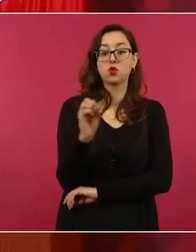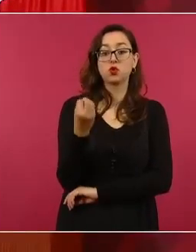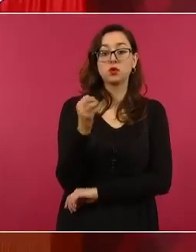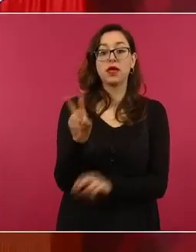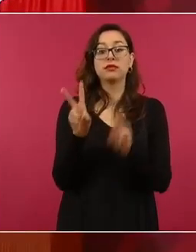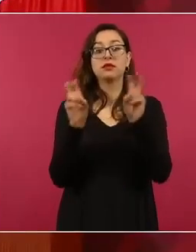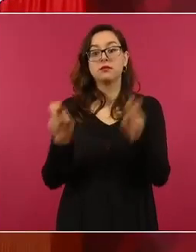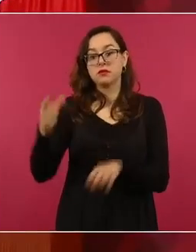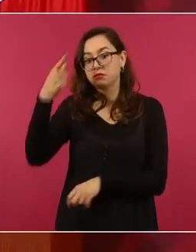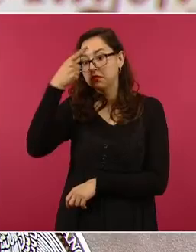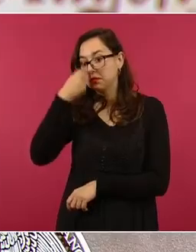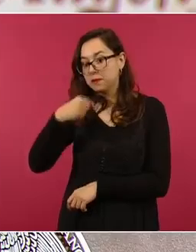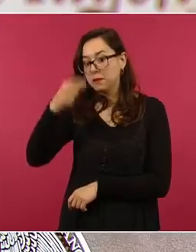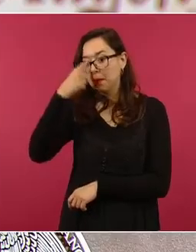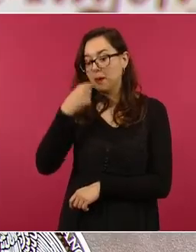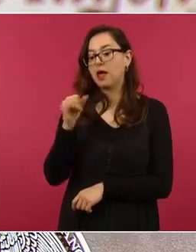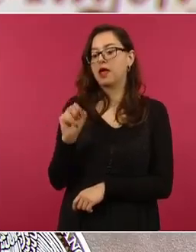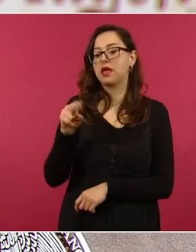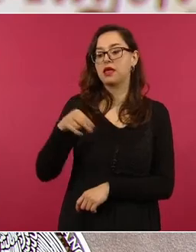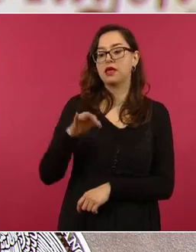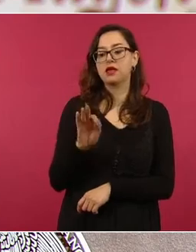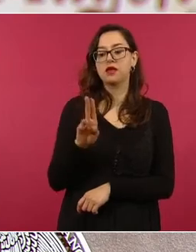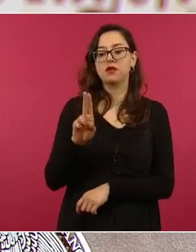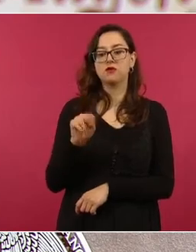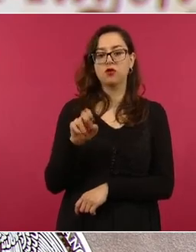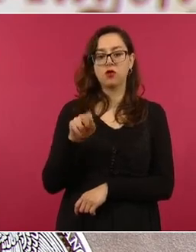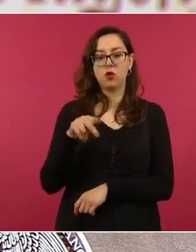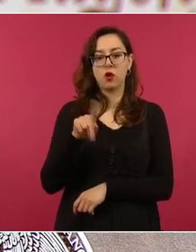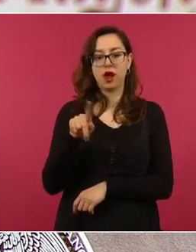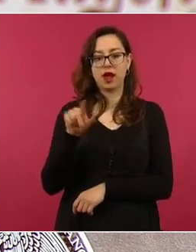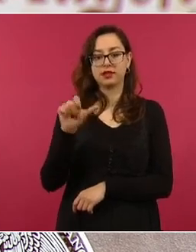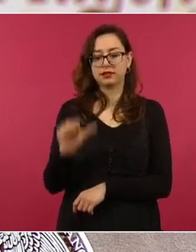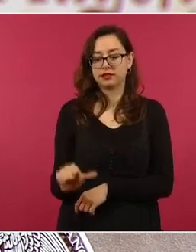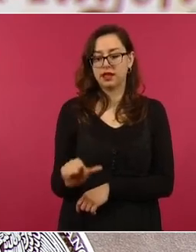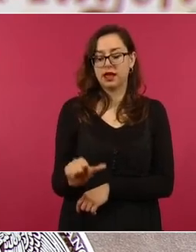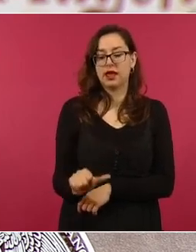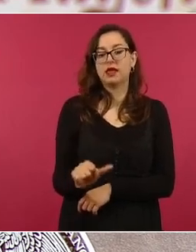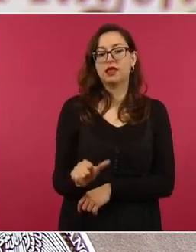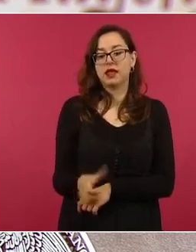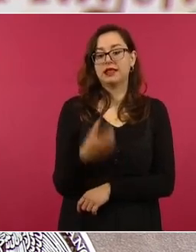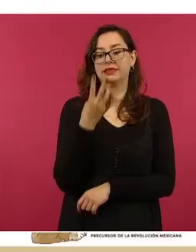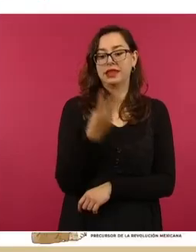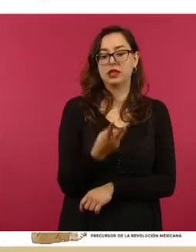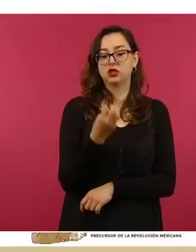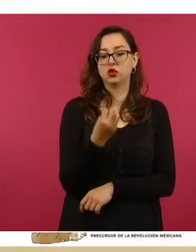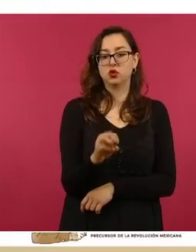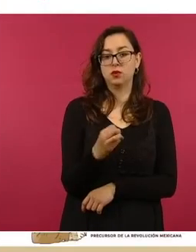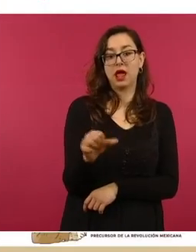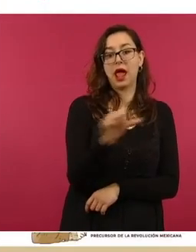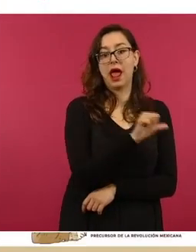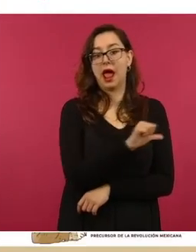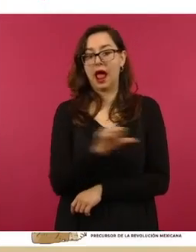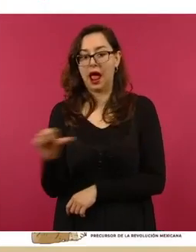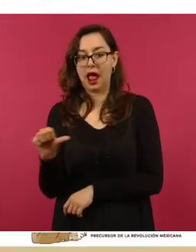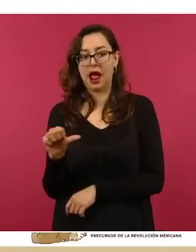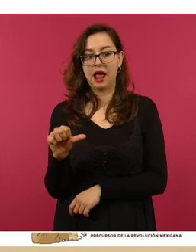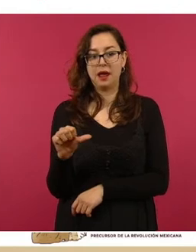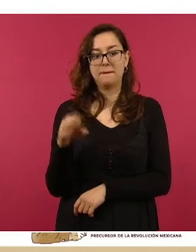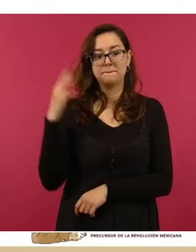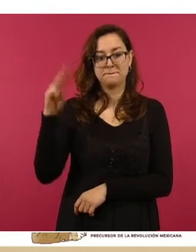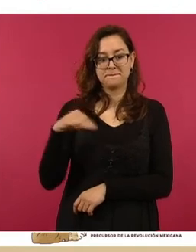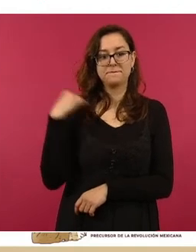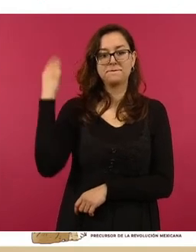la influenza. Iniciaremos el 3 de octubre, termina el 31 de marzo. Recordar que es una campaña que va dirigida a los